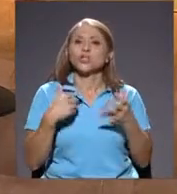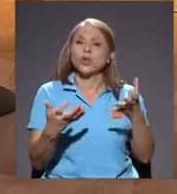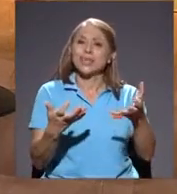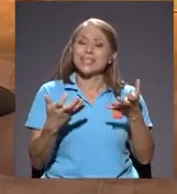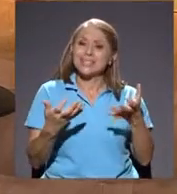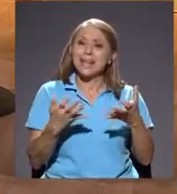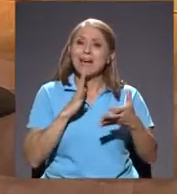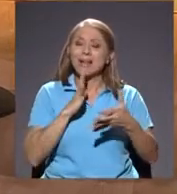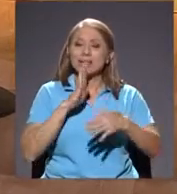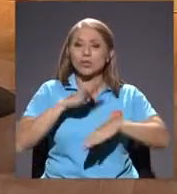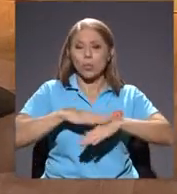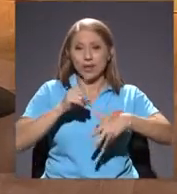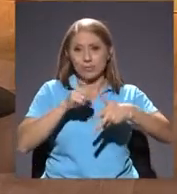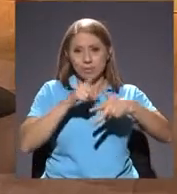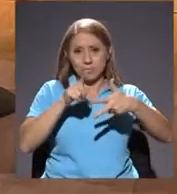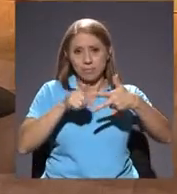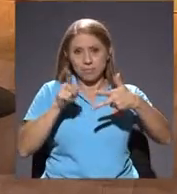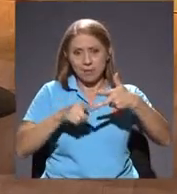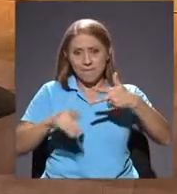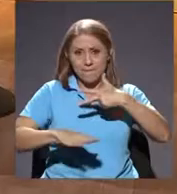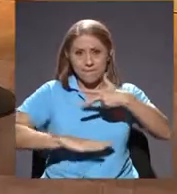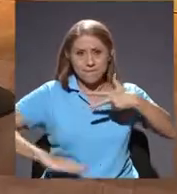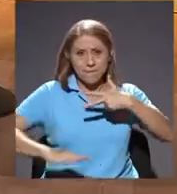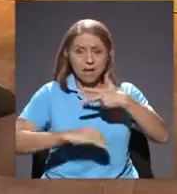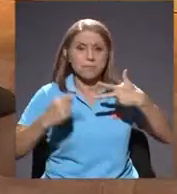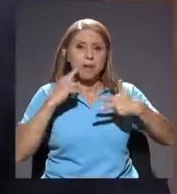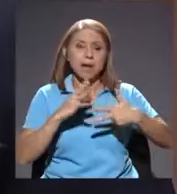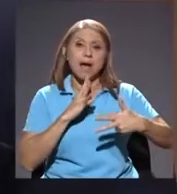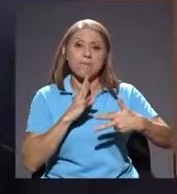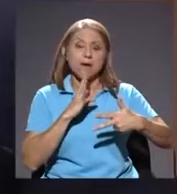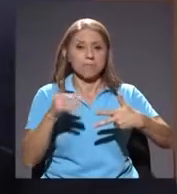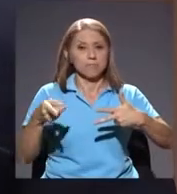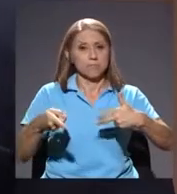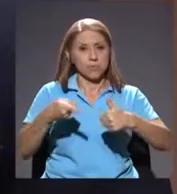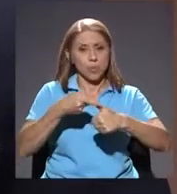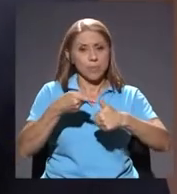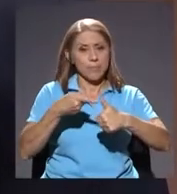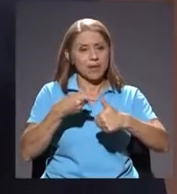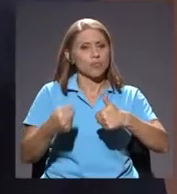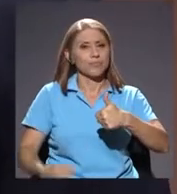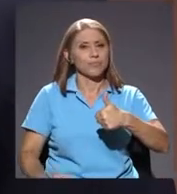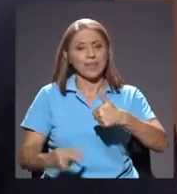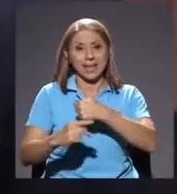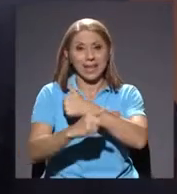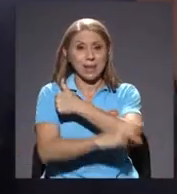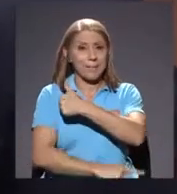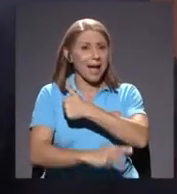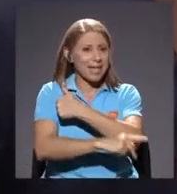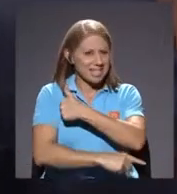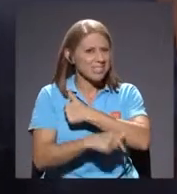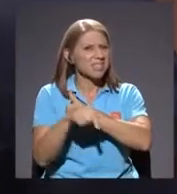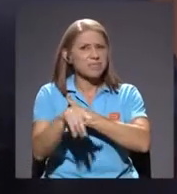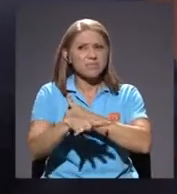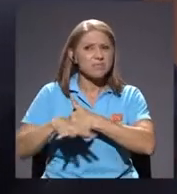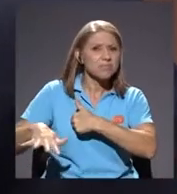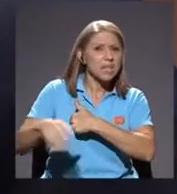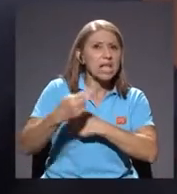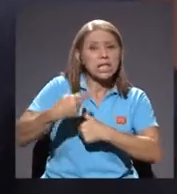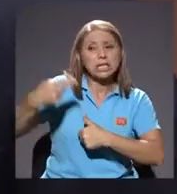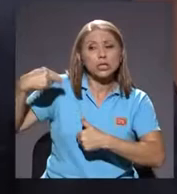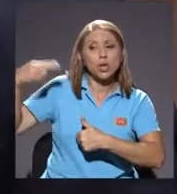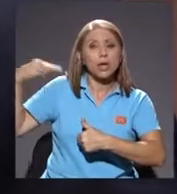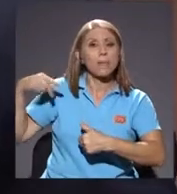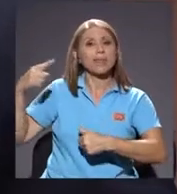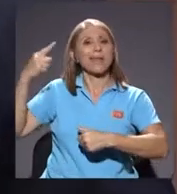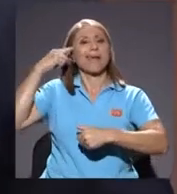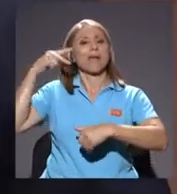consideraciones fundamentales sobre las cuales sostener la conversación lo primero es que el país históricamente ha sido un país visionario